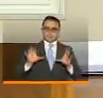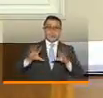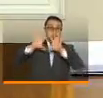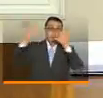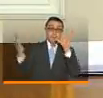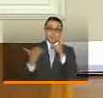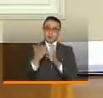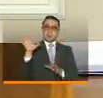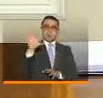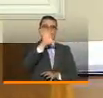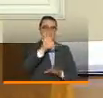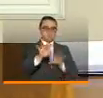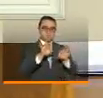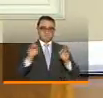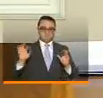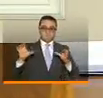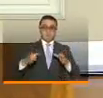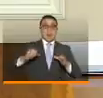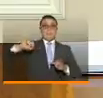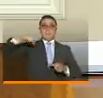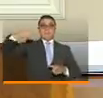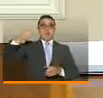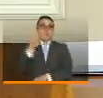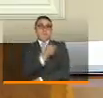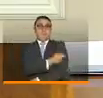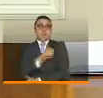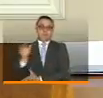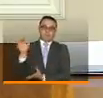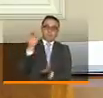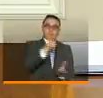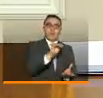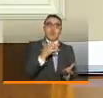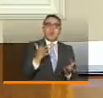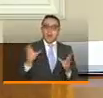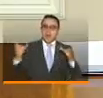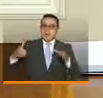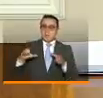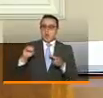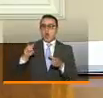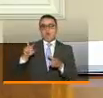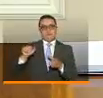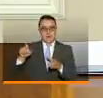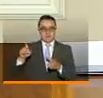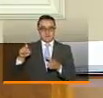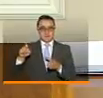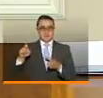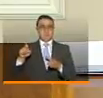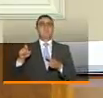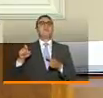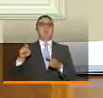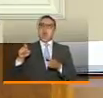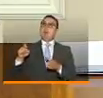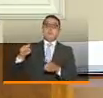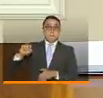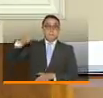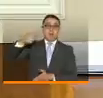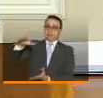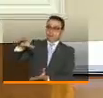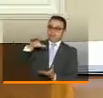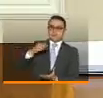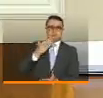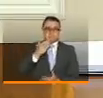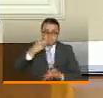que serían la primera línea de recepción de vacunas a través del mecanismo multilateral COVAX. Recibimos información que ellos estarían entregando en el